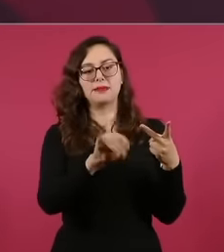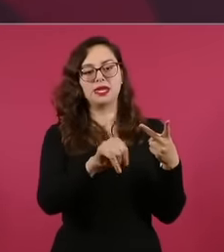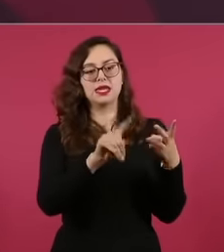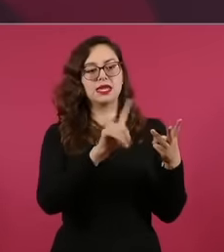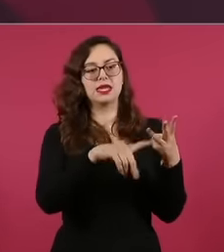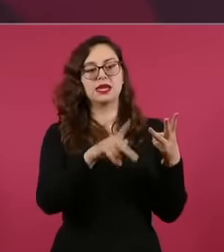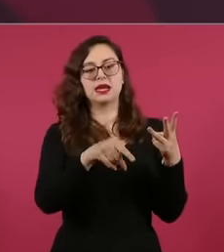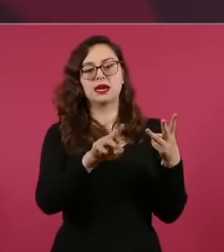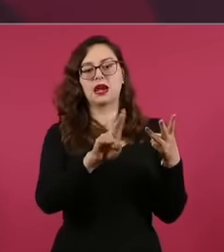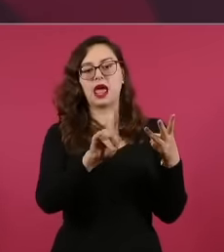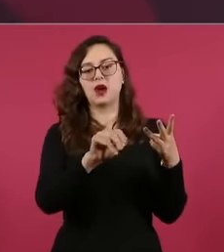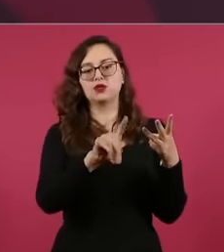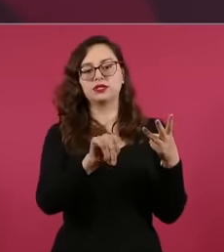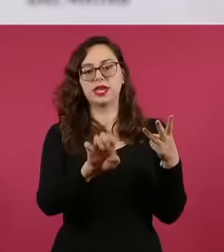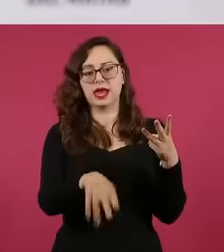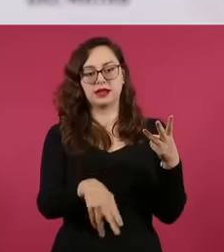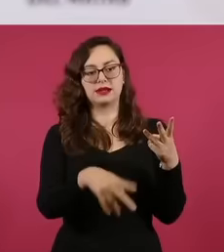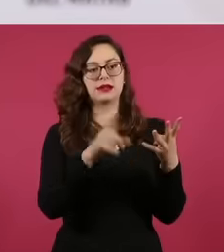Krause,